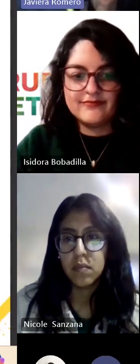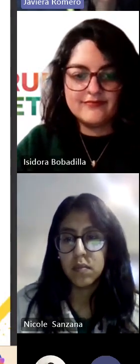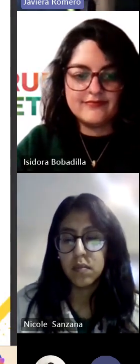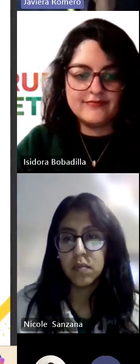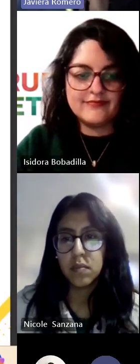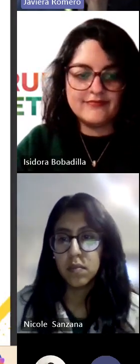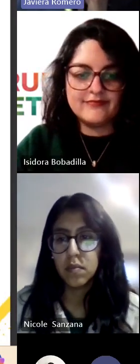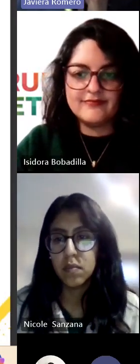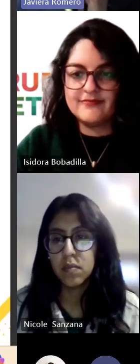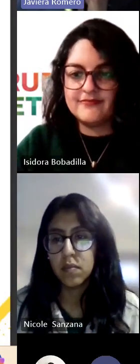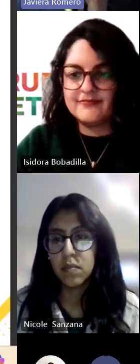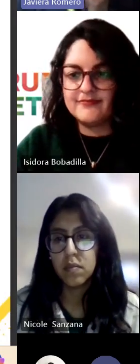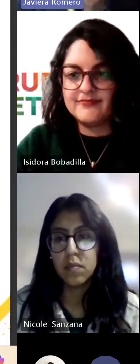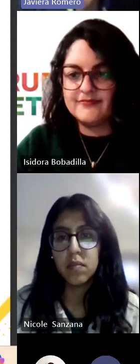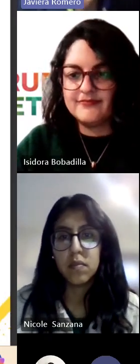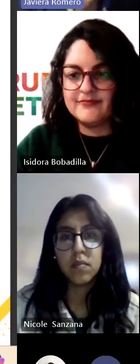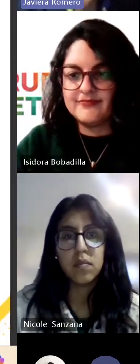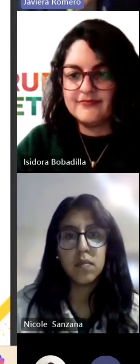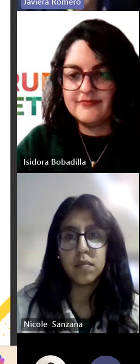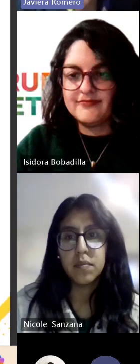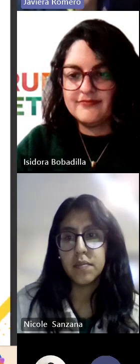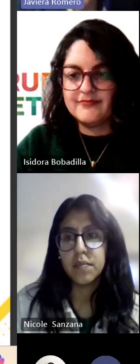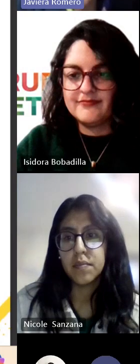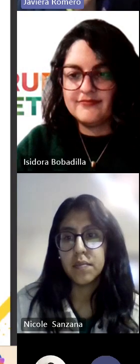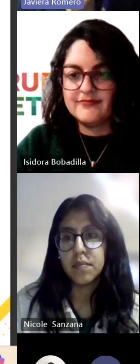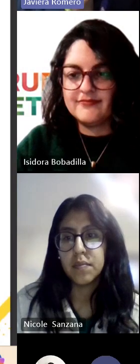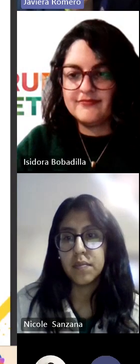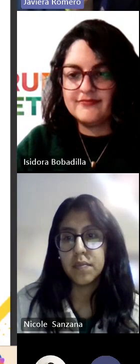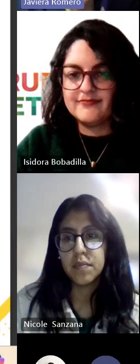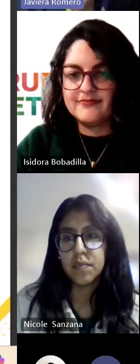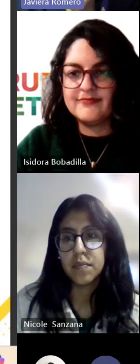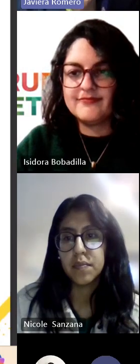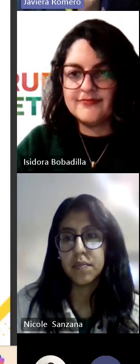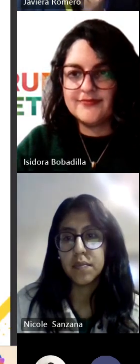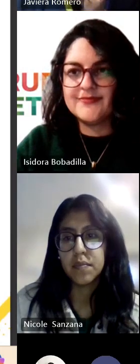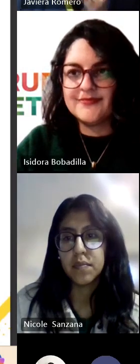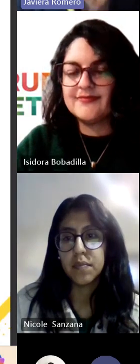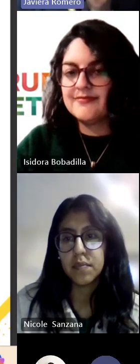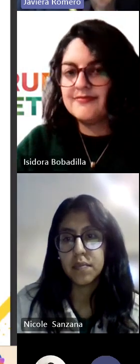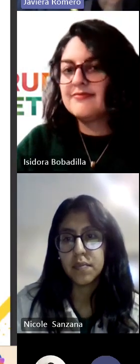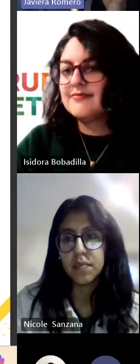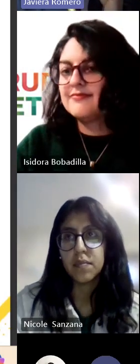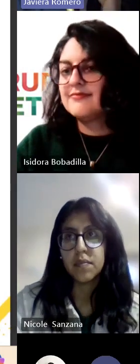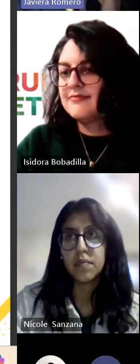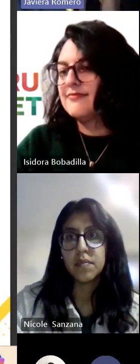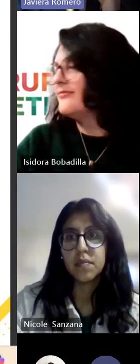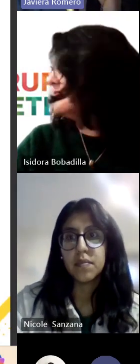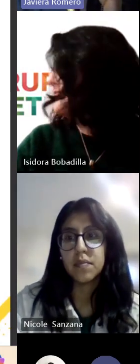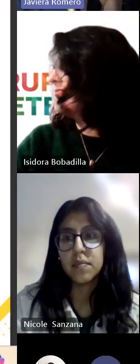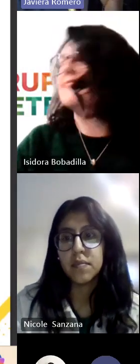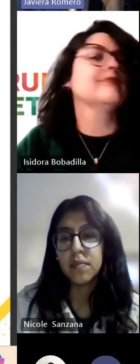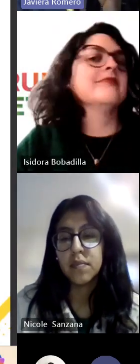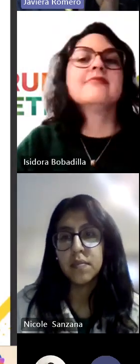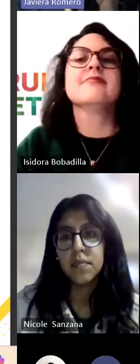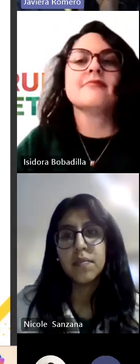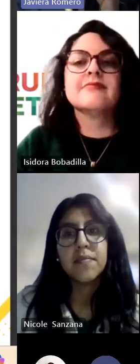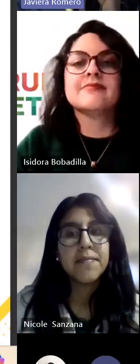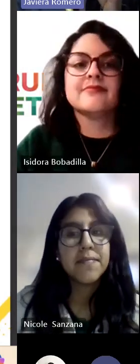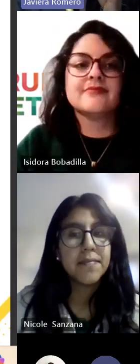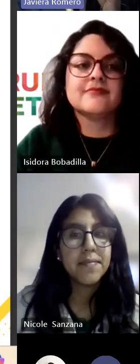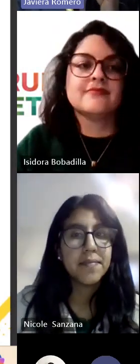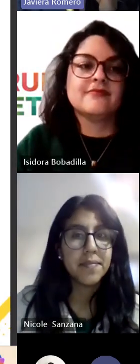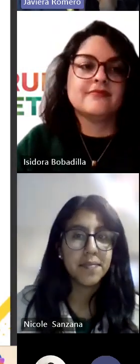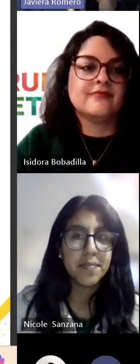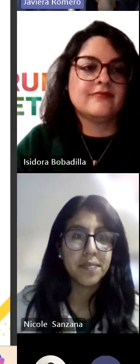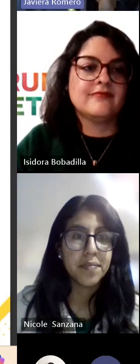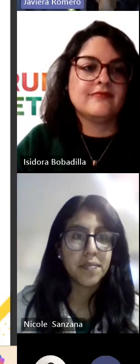un conglomerado de salud mental, ¿cierto? Presente en distintas partes del país. No sé si hay alguna otra consulta, alguna